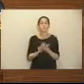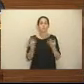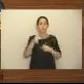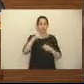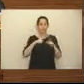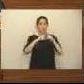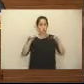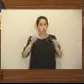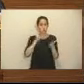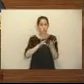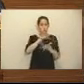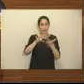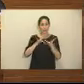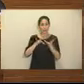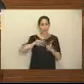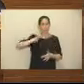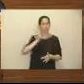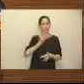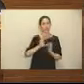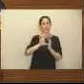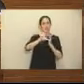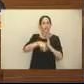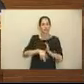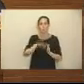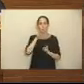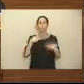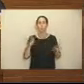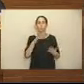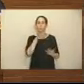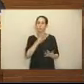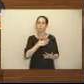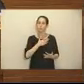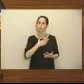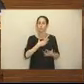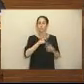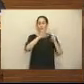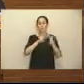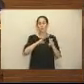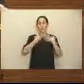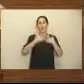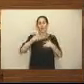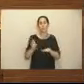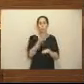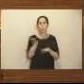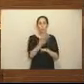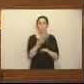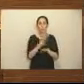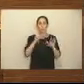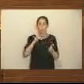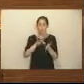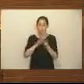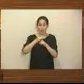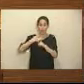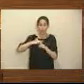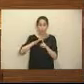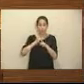Asturias entra más tarde en las crisis, pero también por las características de nuestro aparato productivo, una vez dentro, la intensidad y la